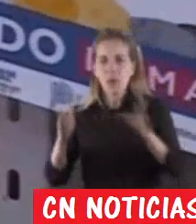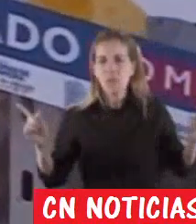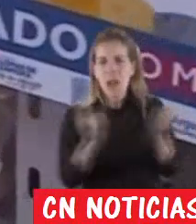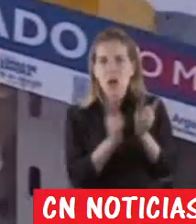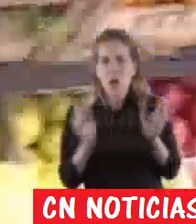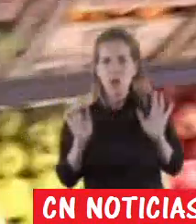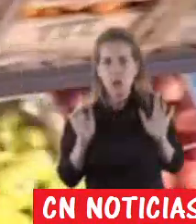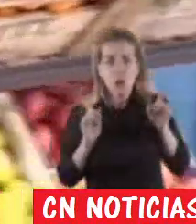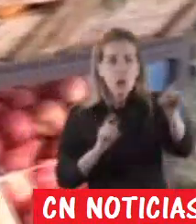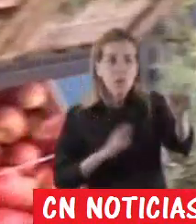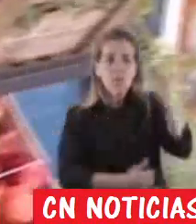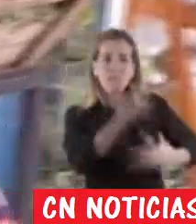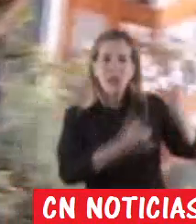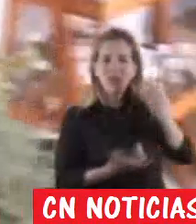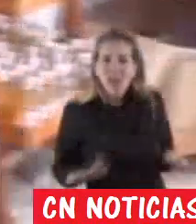producimos